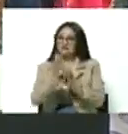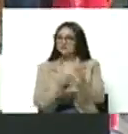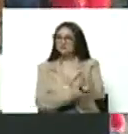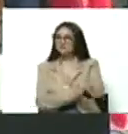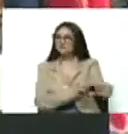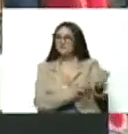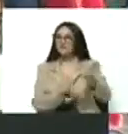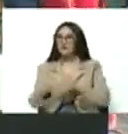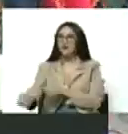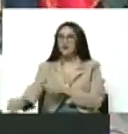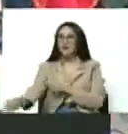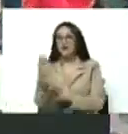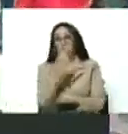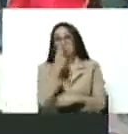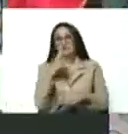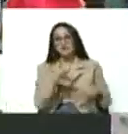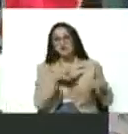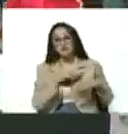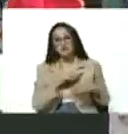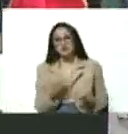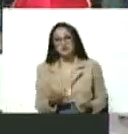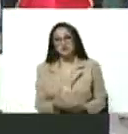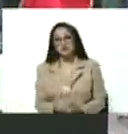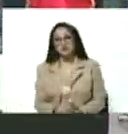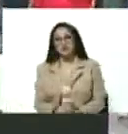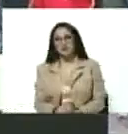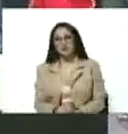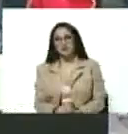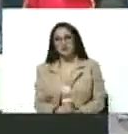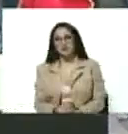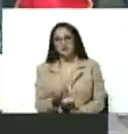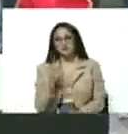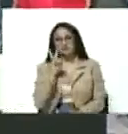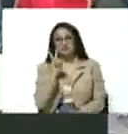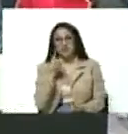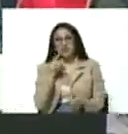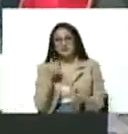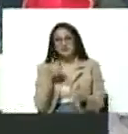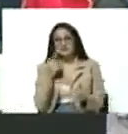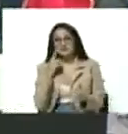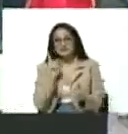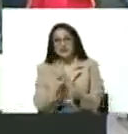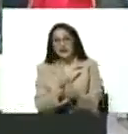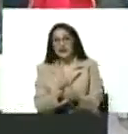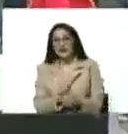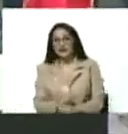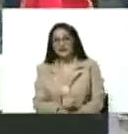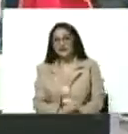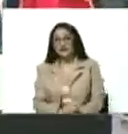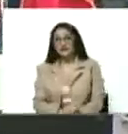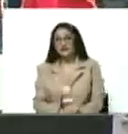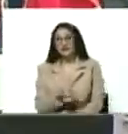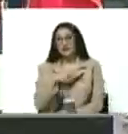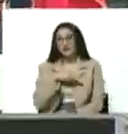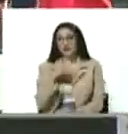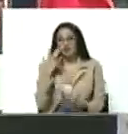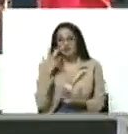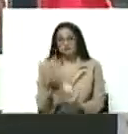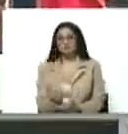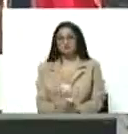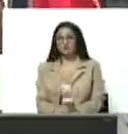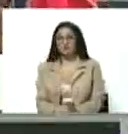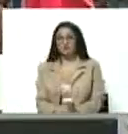El compromiso que asumimos en su momento. Y mire que lo hemos visto cerca. Mire que nosotros hemos visto